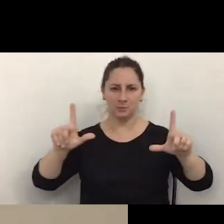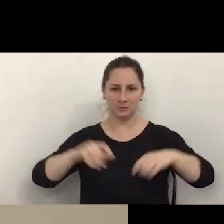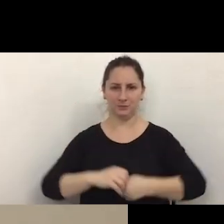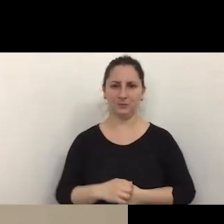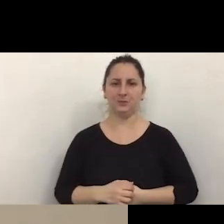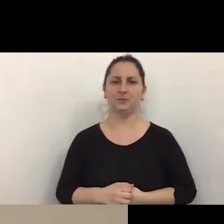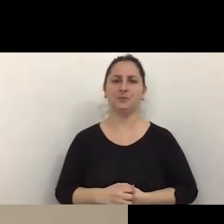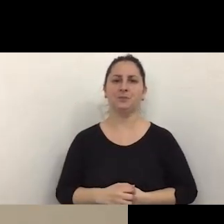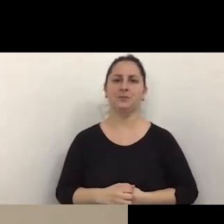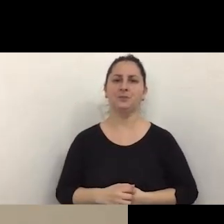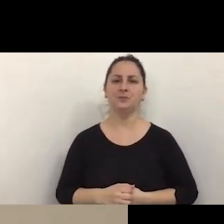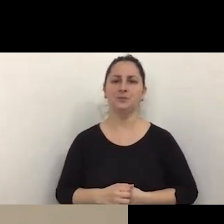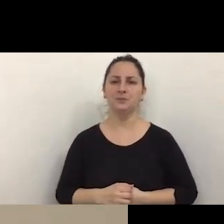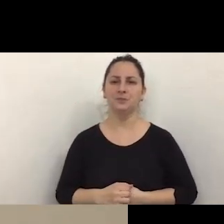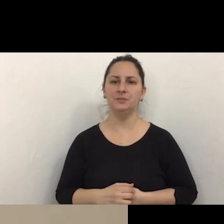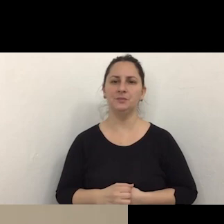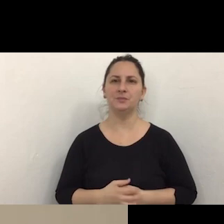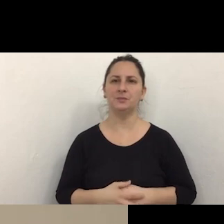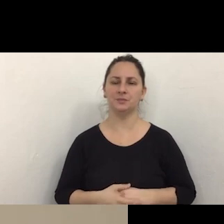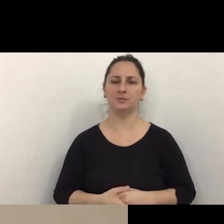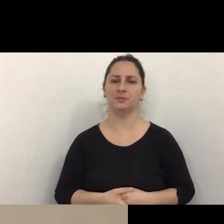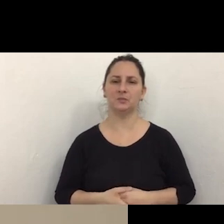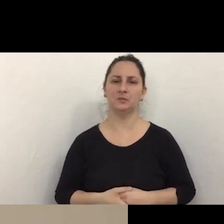y debería de estar...